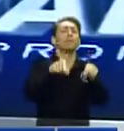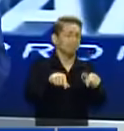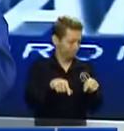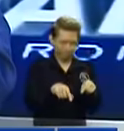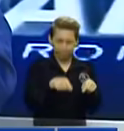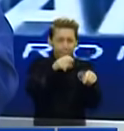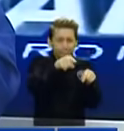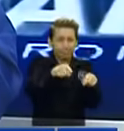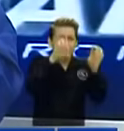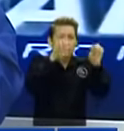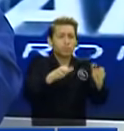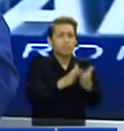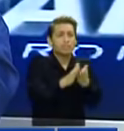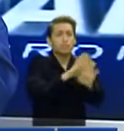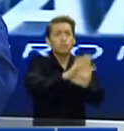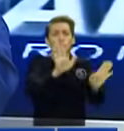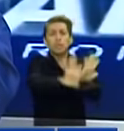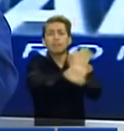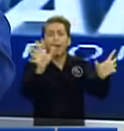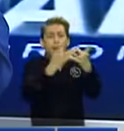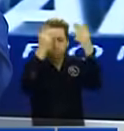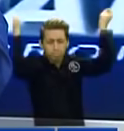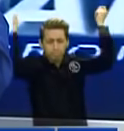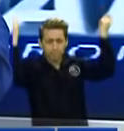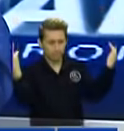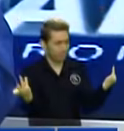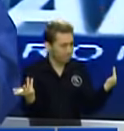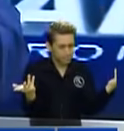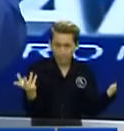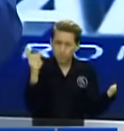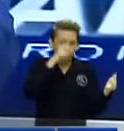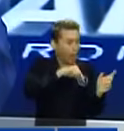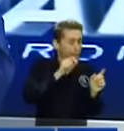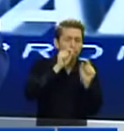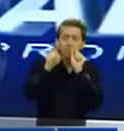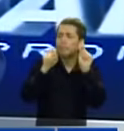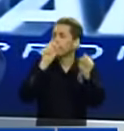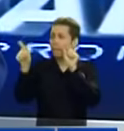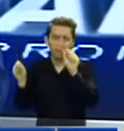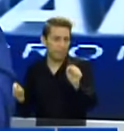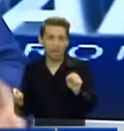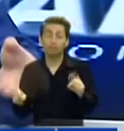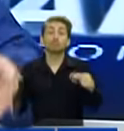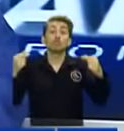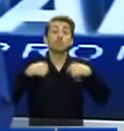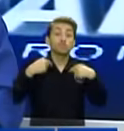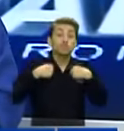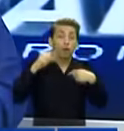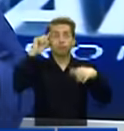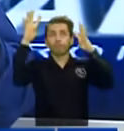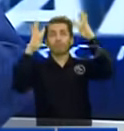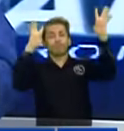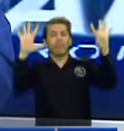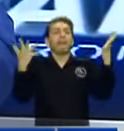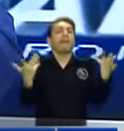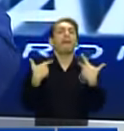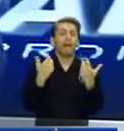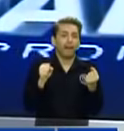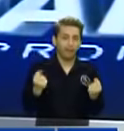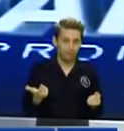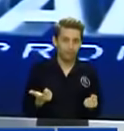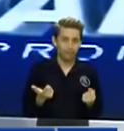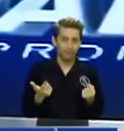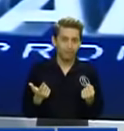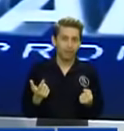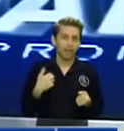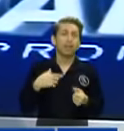paz. El problema no son los muertos, el problema es lo que hacemos los vivos. Que muchas veces nos pasamos de vivos y no queremos hacer